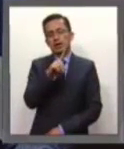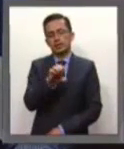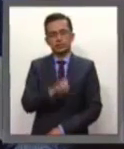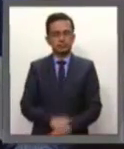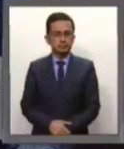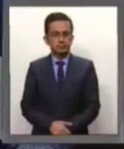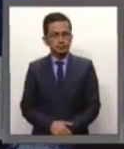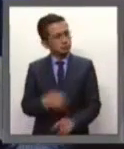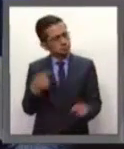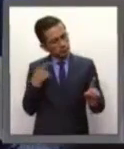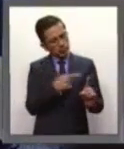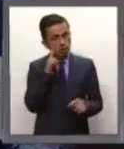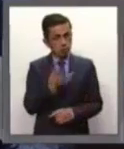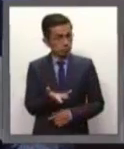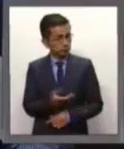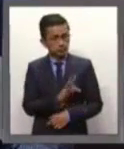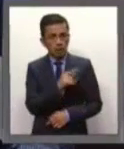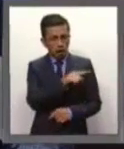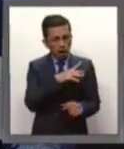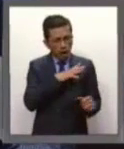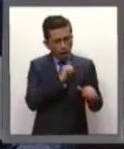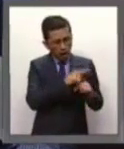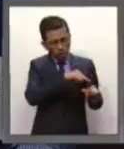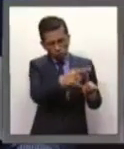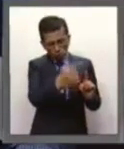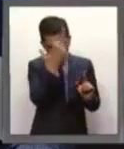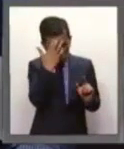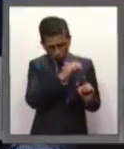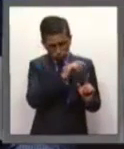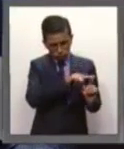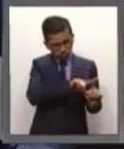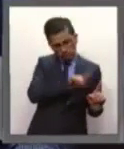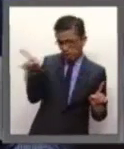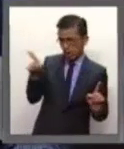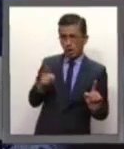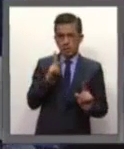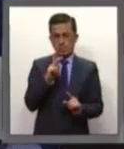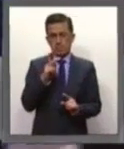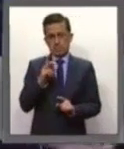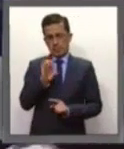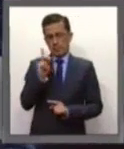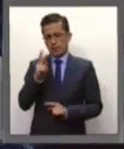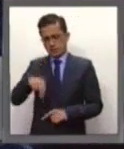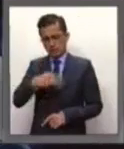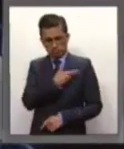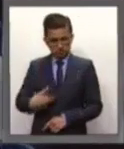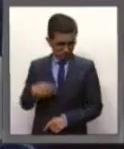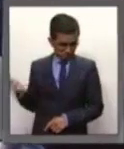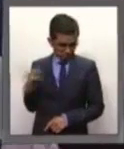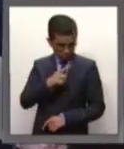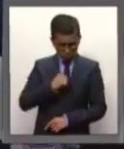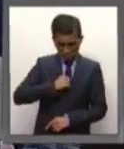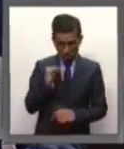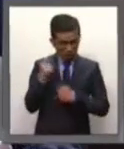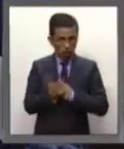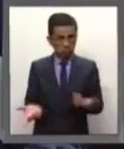que diga si hay algún conflicto de intereses entre Peña Nieto y la Casa Blanca, pues evidentemente no lo hay, no